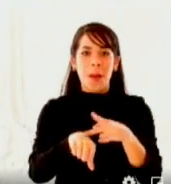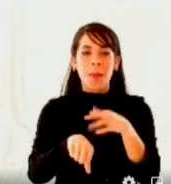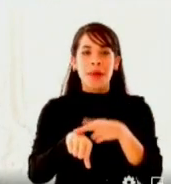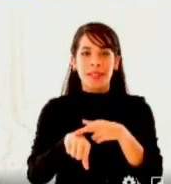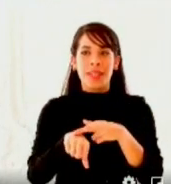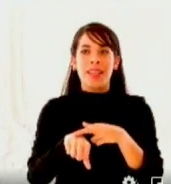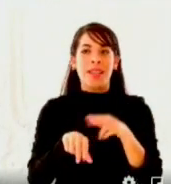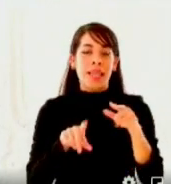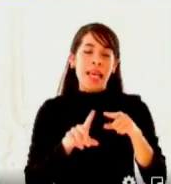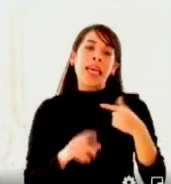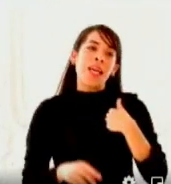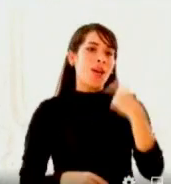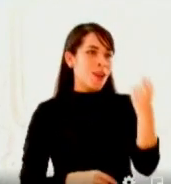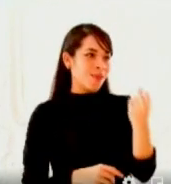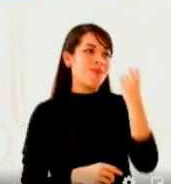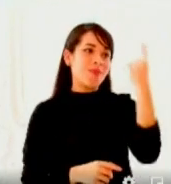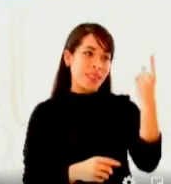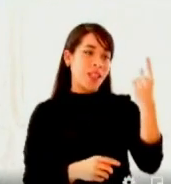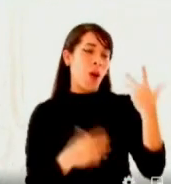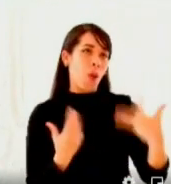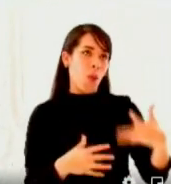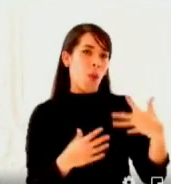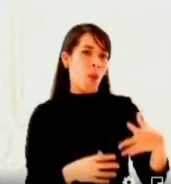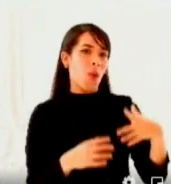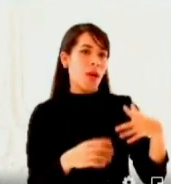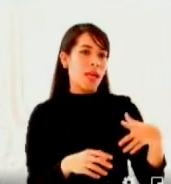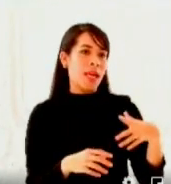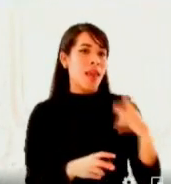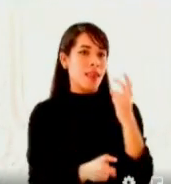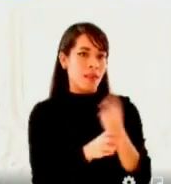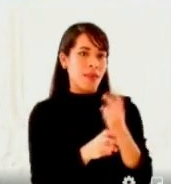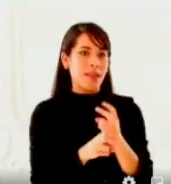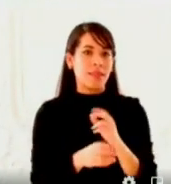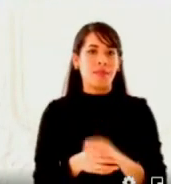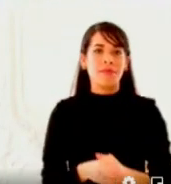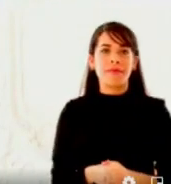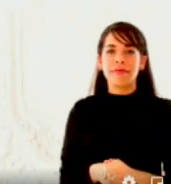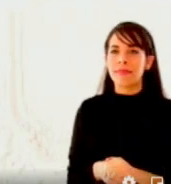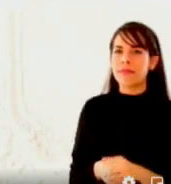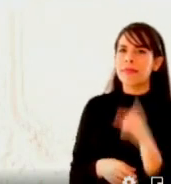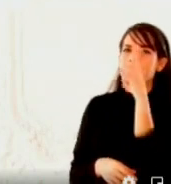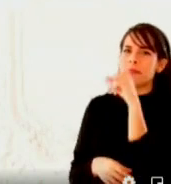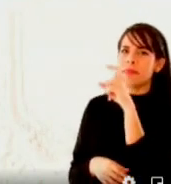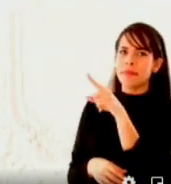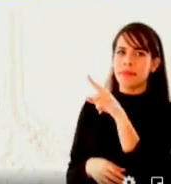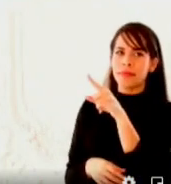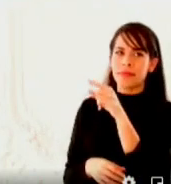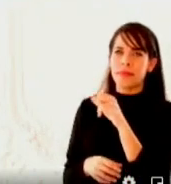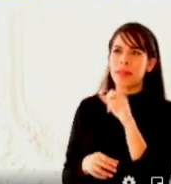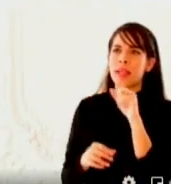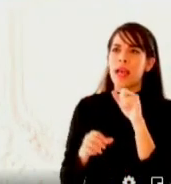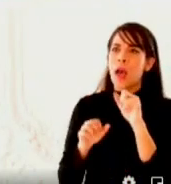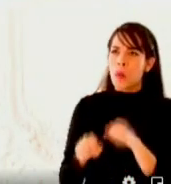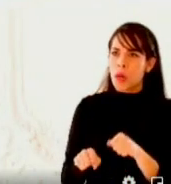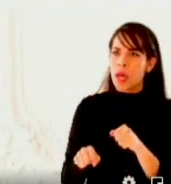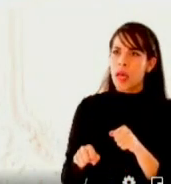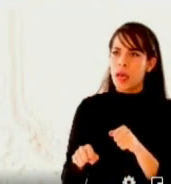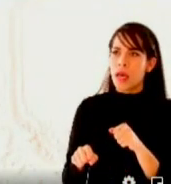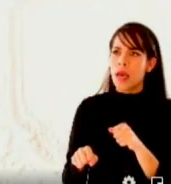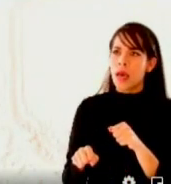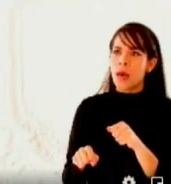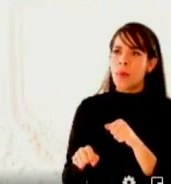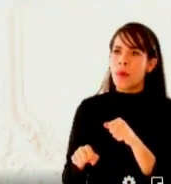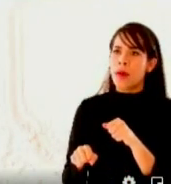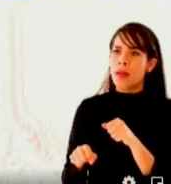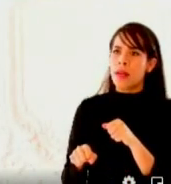yo entiendo que es un mayor reto. Noticentro. Yo tengo una pregunta, puede ser para la secretaria, pero puede ser para Rosana, que